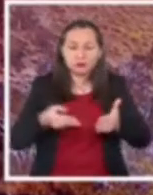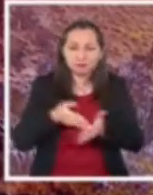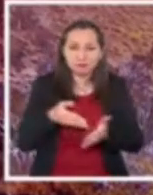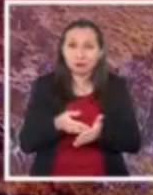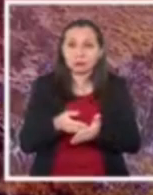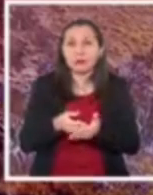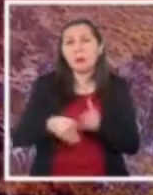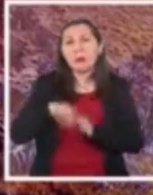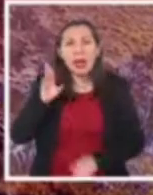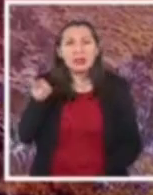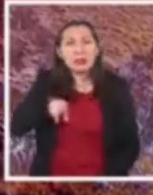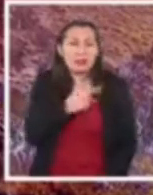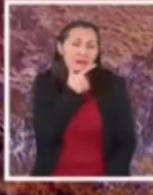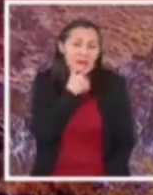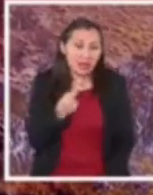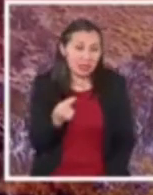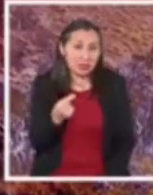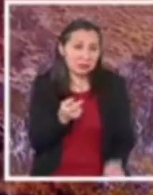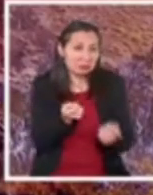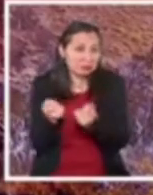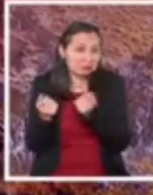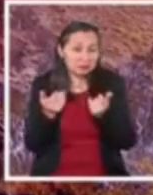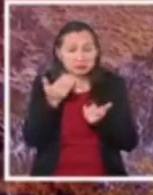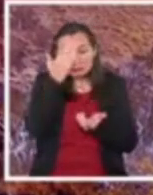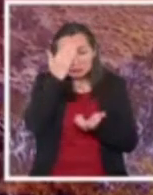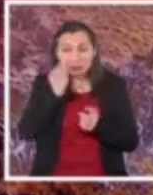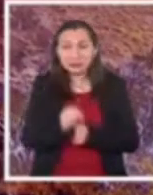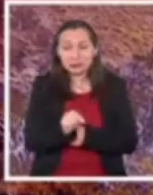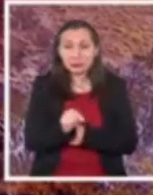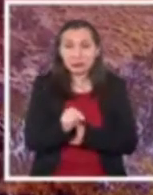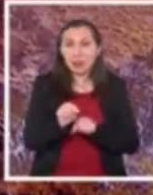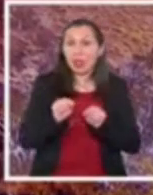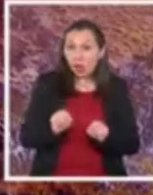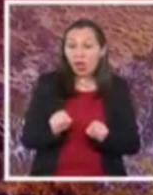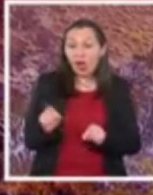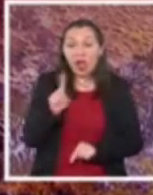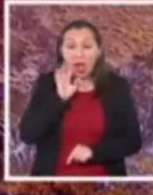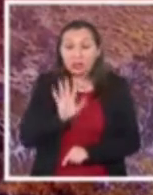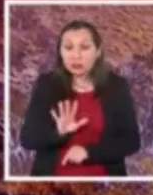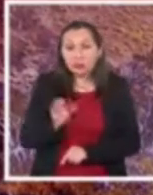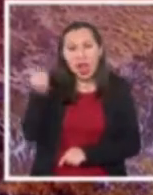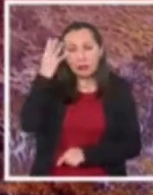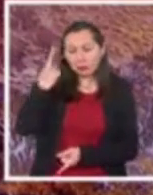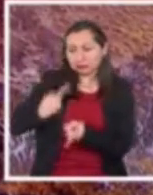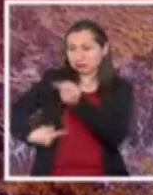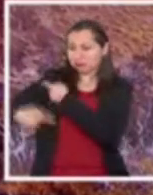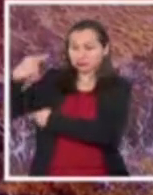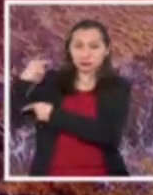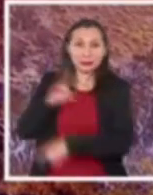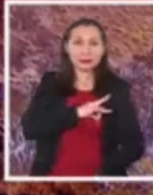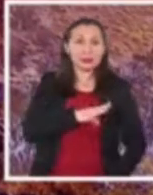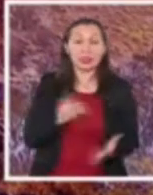lo común y lo más fácil y esto ha sido un aprendizaje de la historia de chile